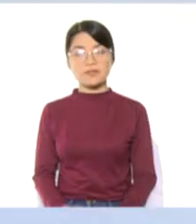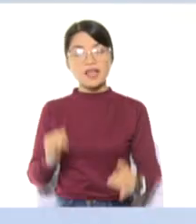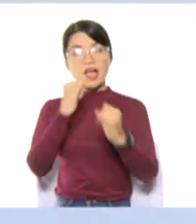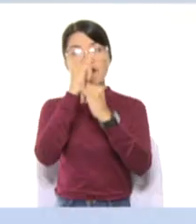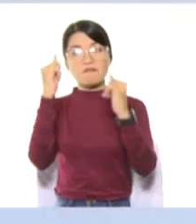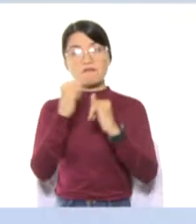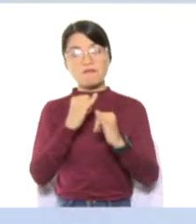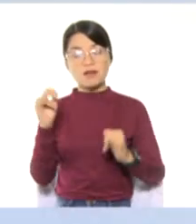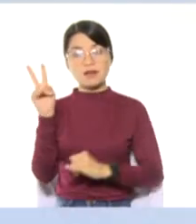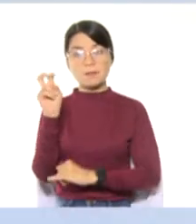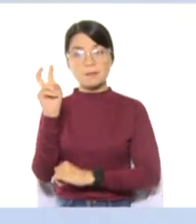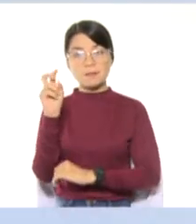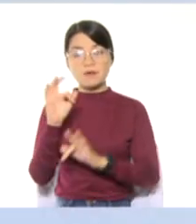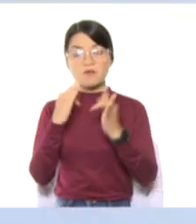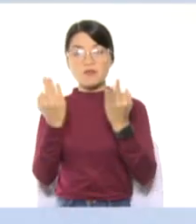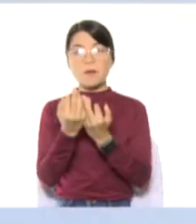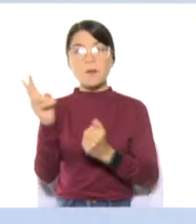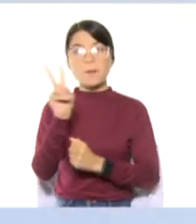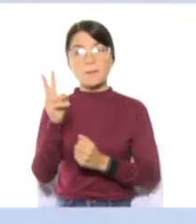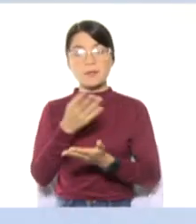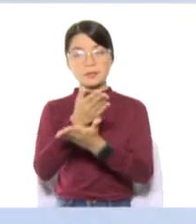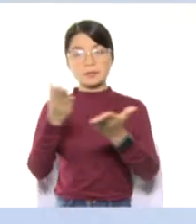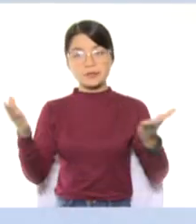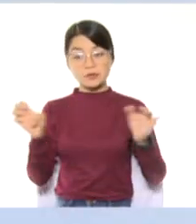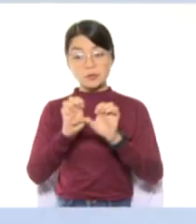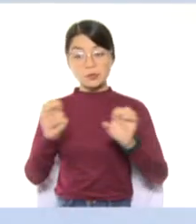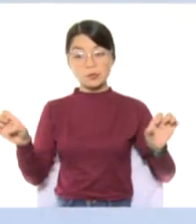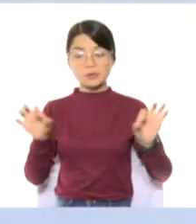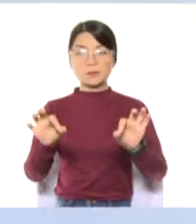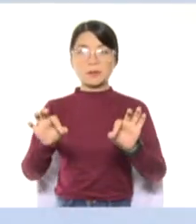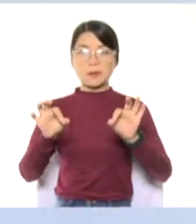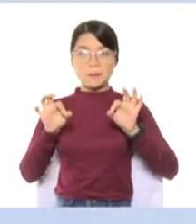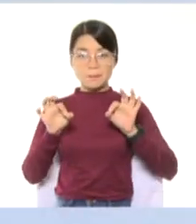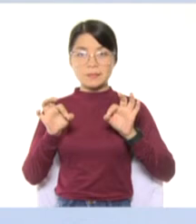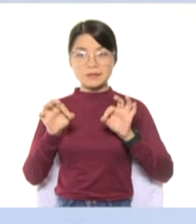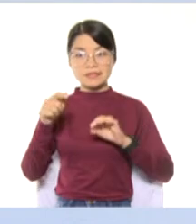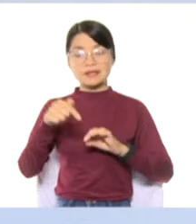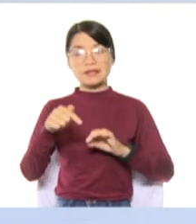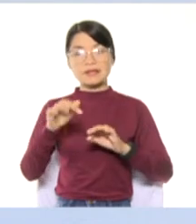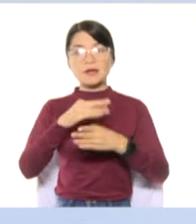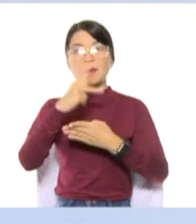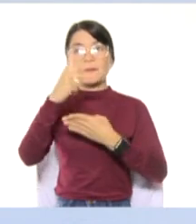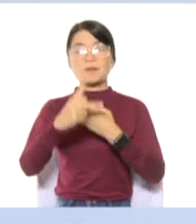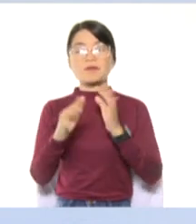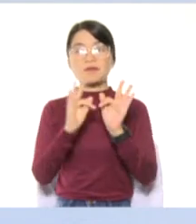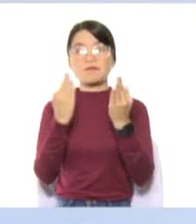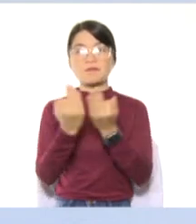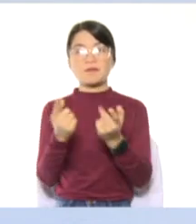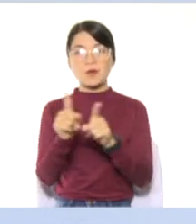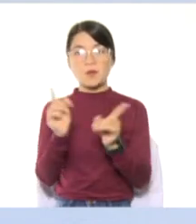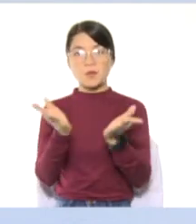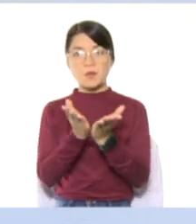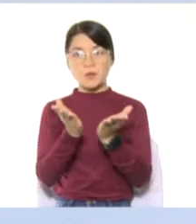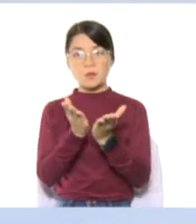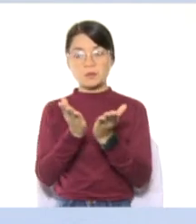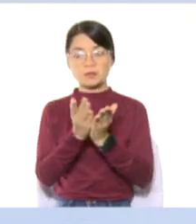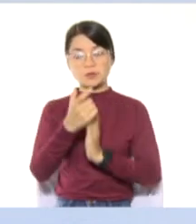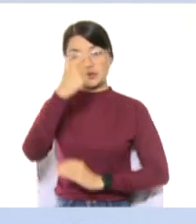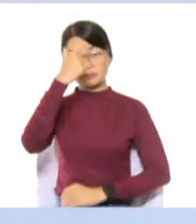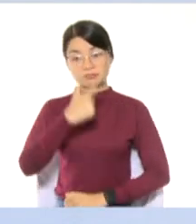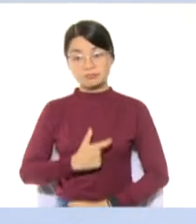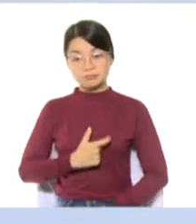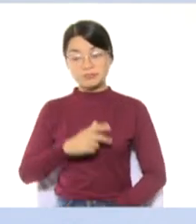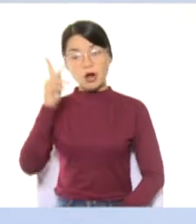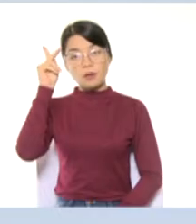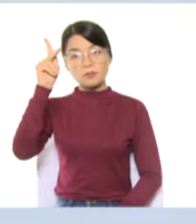Feliz viernes familia venezolana, desde su segmento de educación especial en su programa Cada familia una escuela. Soy la